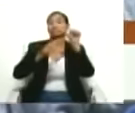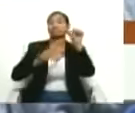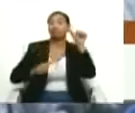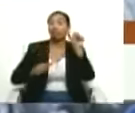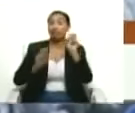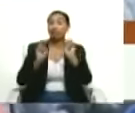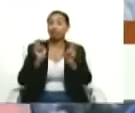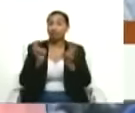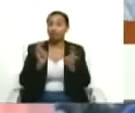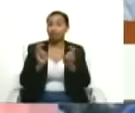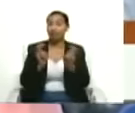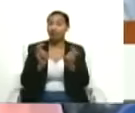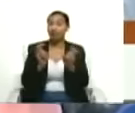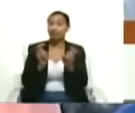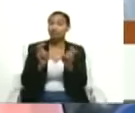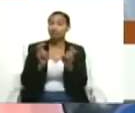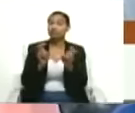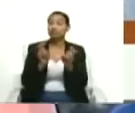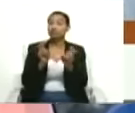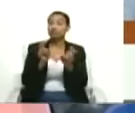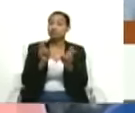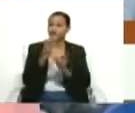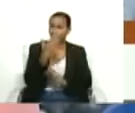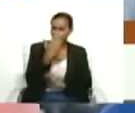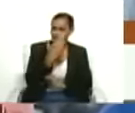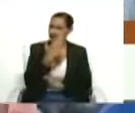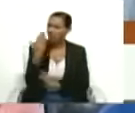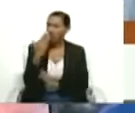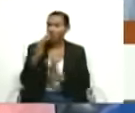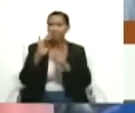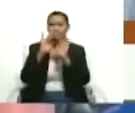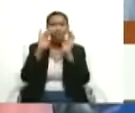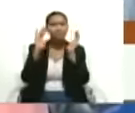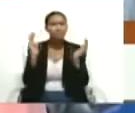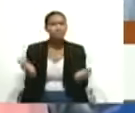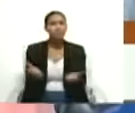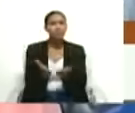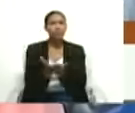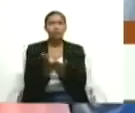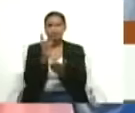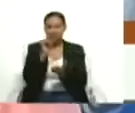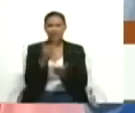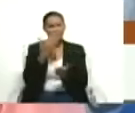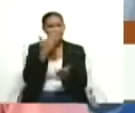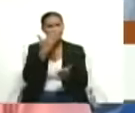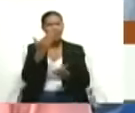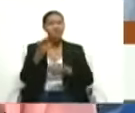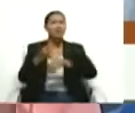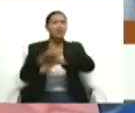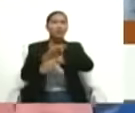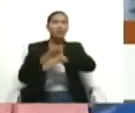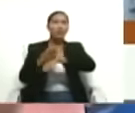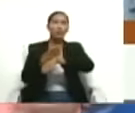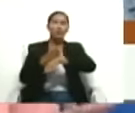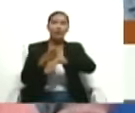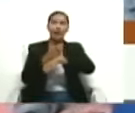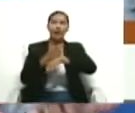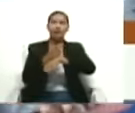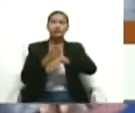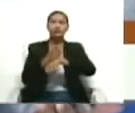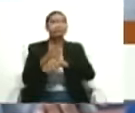que decir frente al mundo y frente a aquellos gobiernos que el hegemón